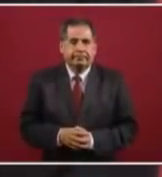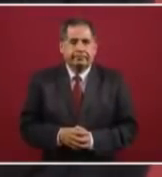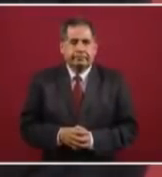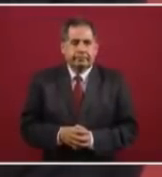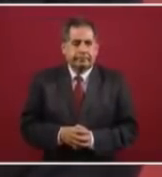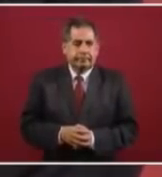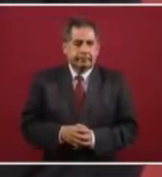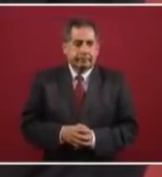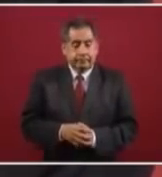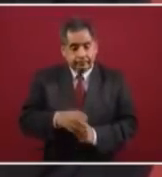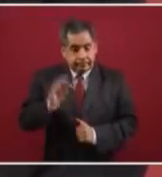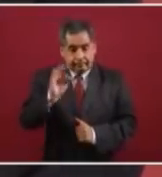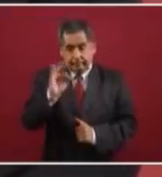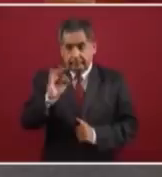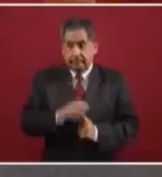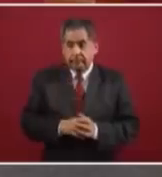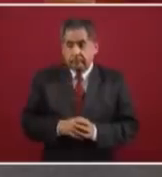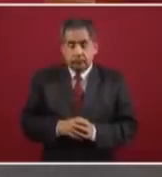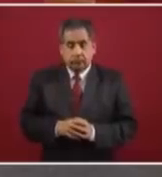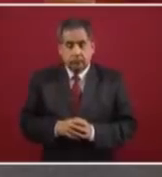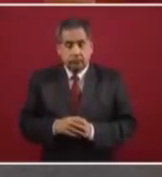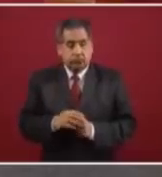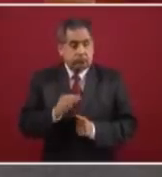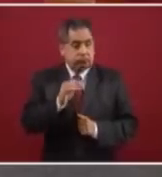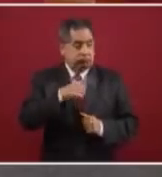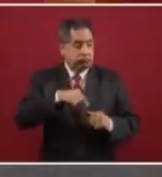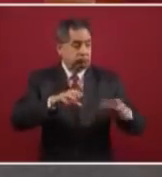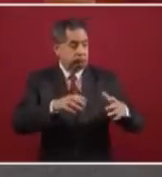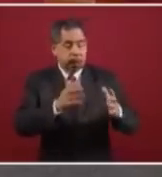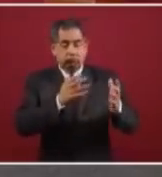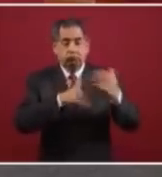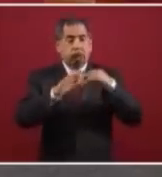Y si tienen éxito